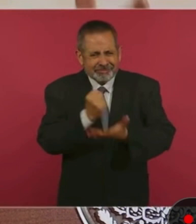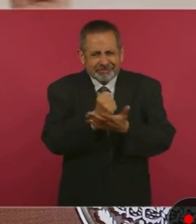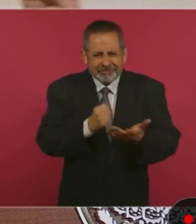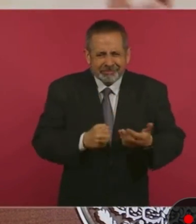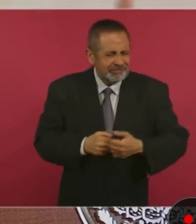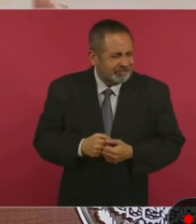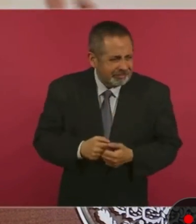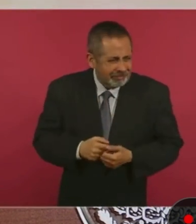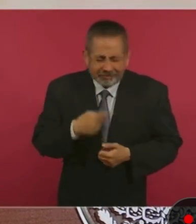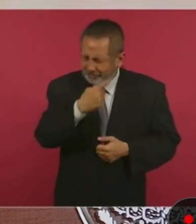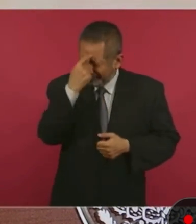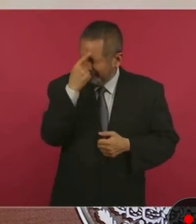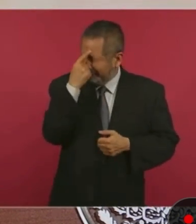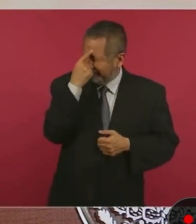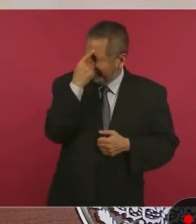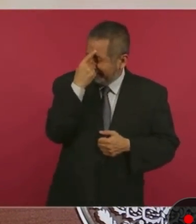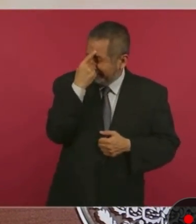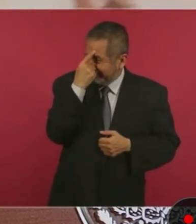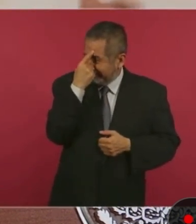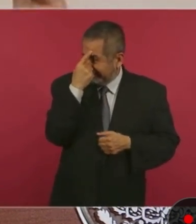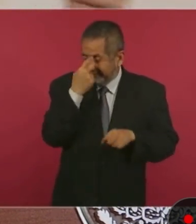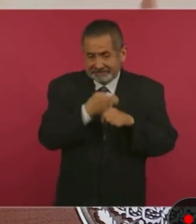En un afán